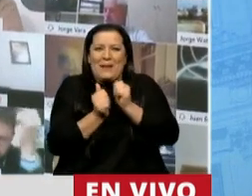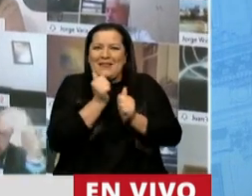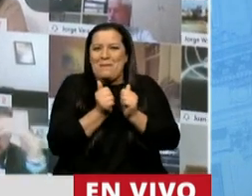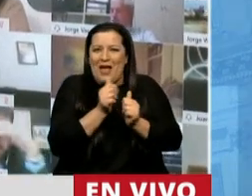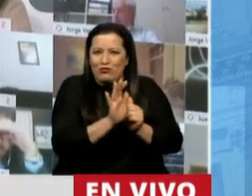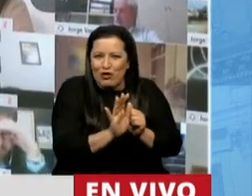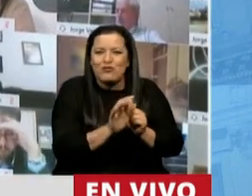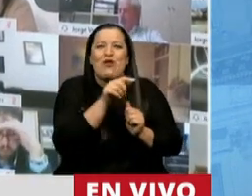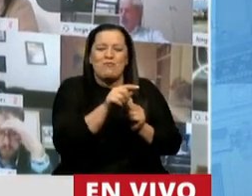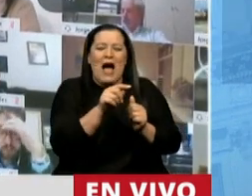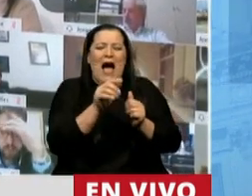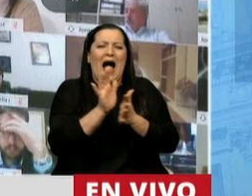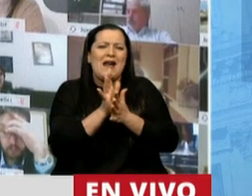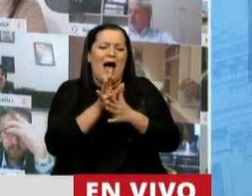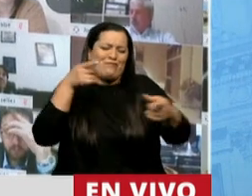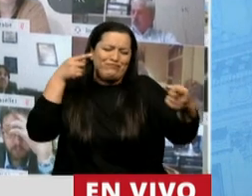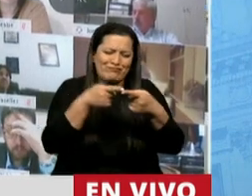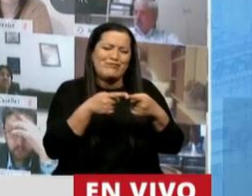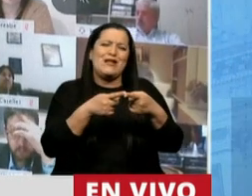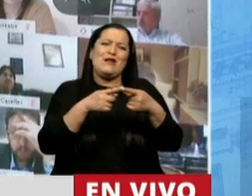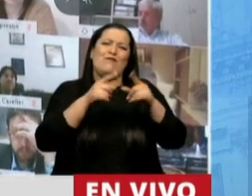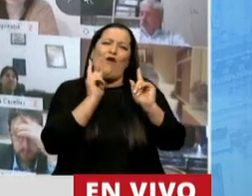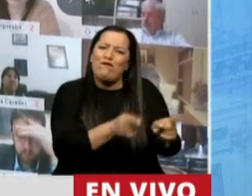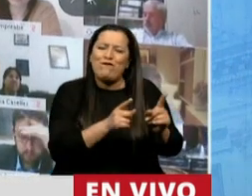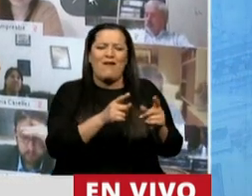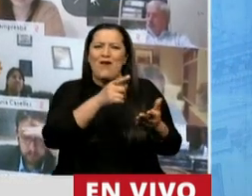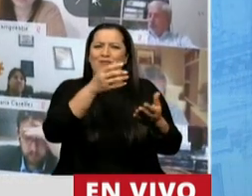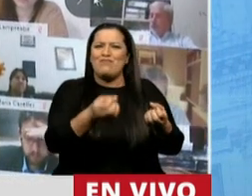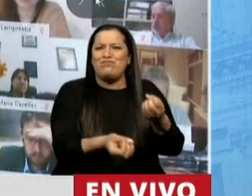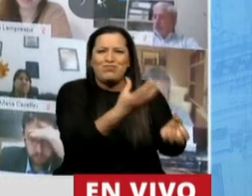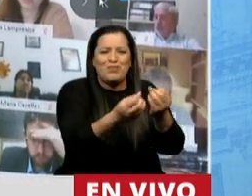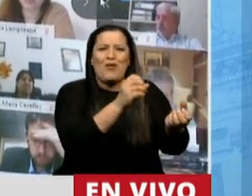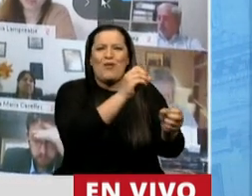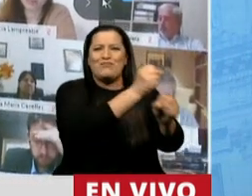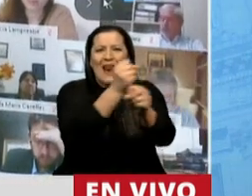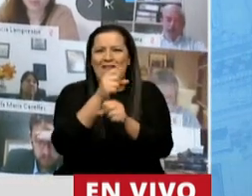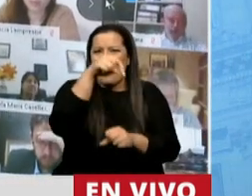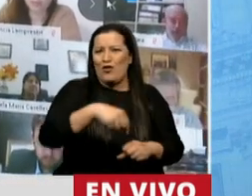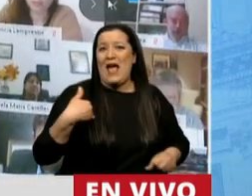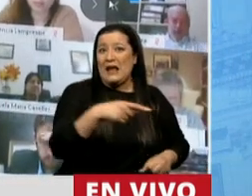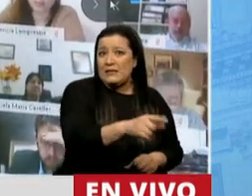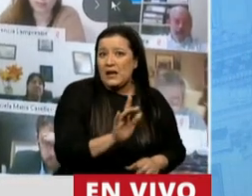apuestan a la a la Argentina que generan trabajo aquí aquellos que